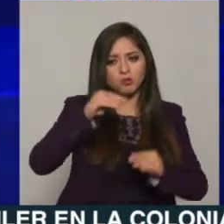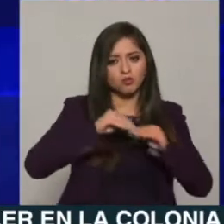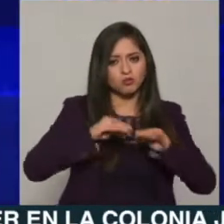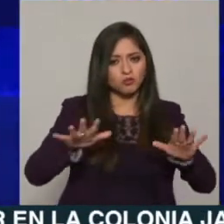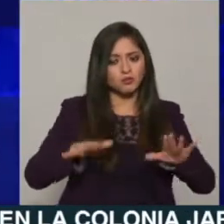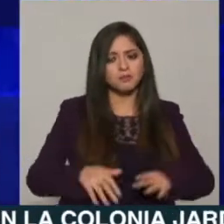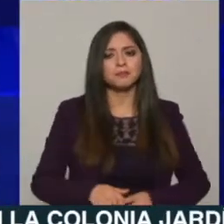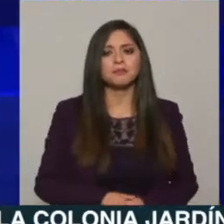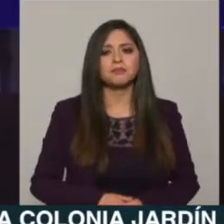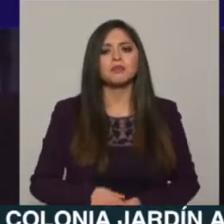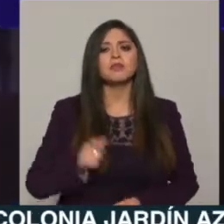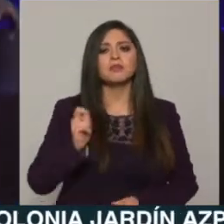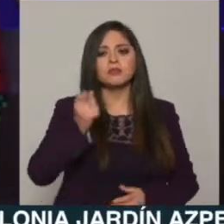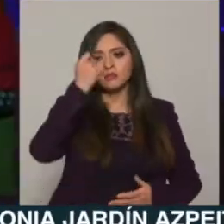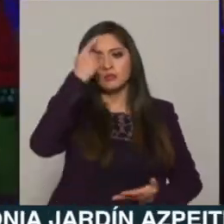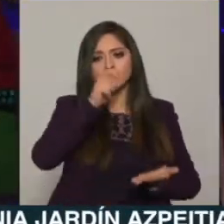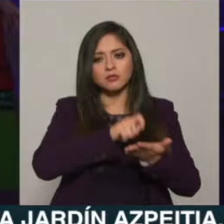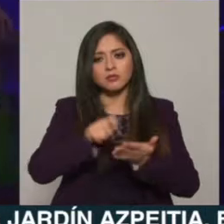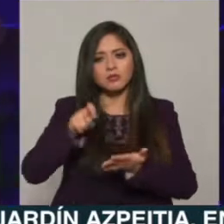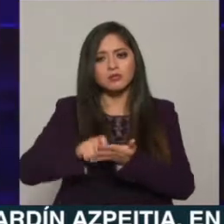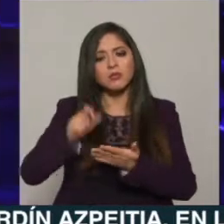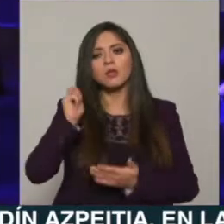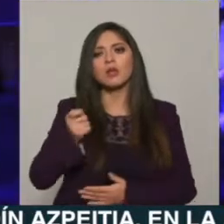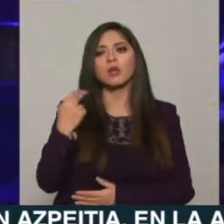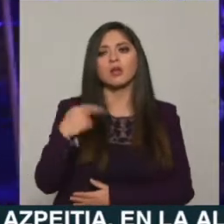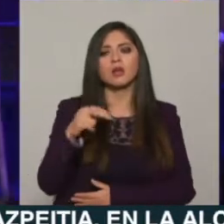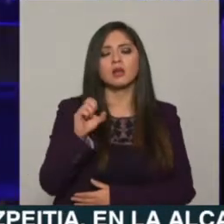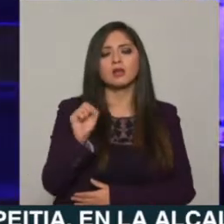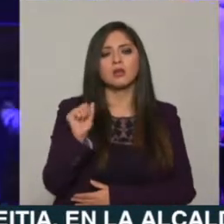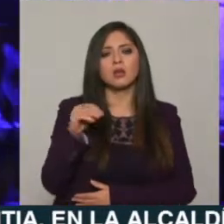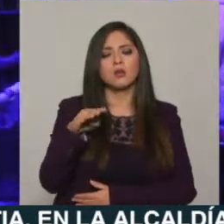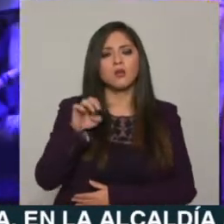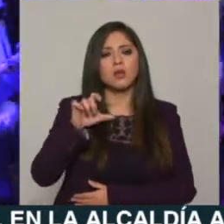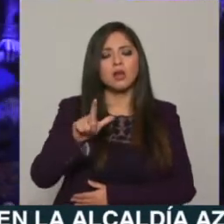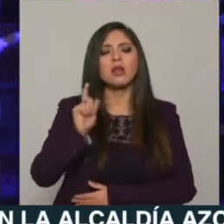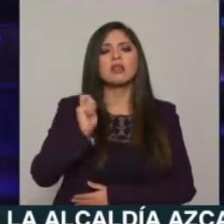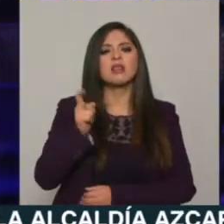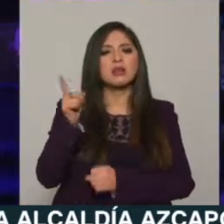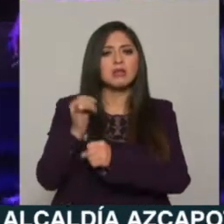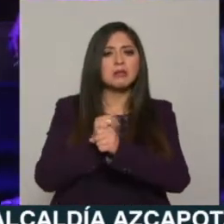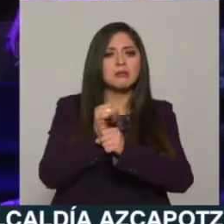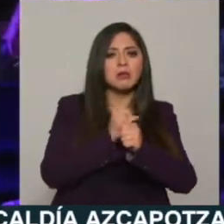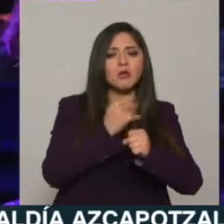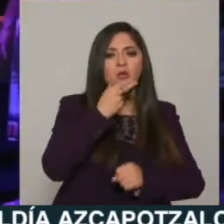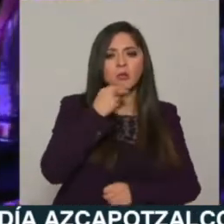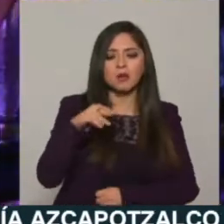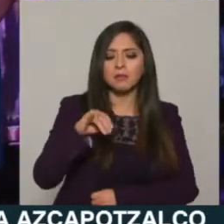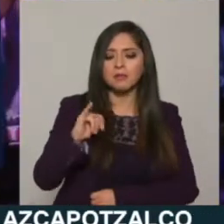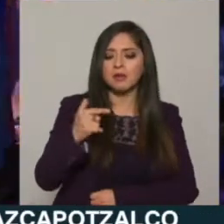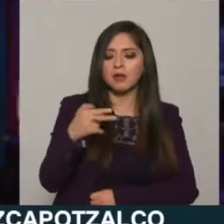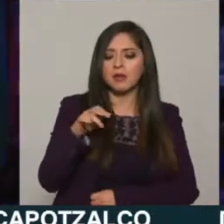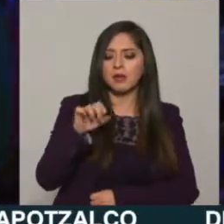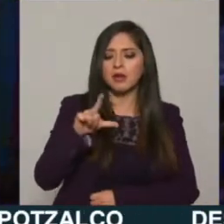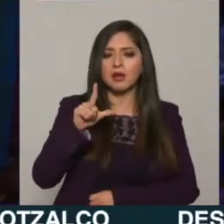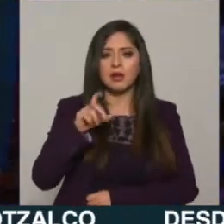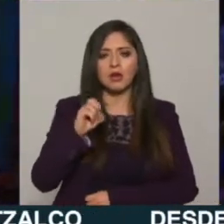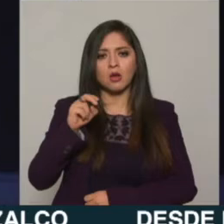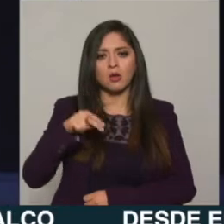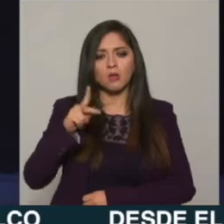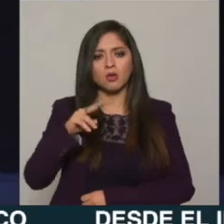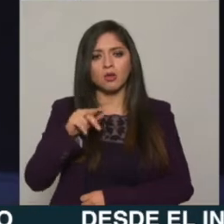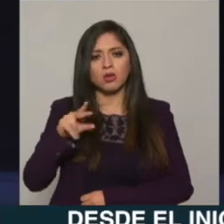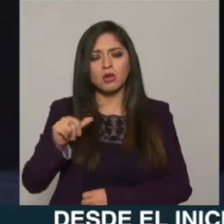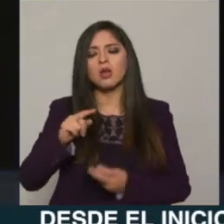La obra fue escrita por el músico y escritor mexicano Samuel Maínez a partir de las investigaciones de Miguel León Portilla y Alfredo López